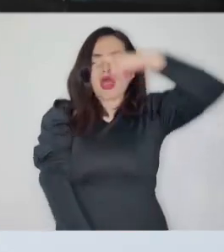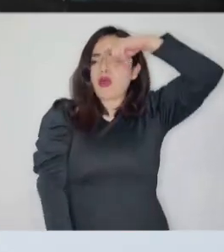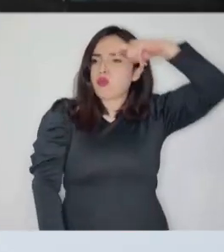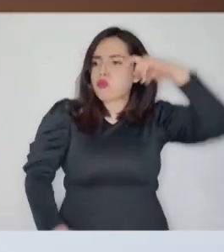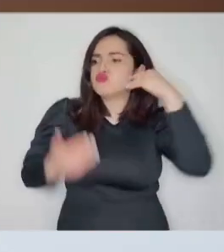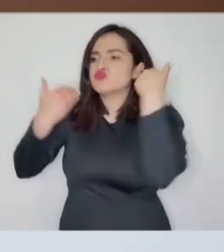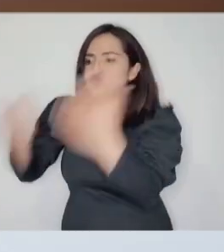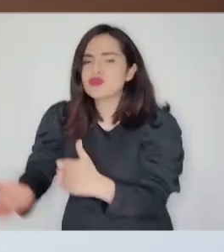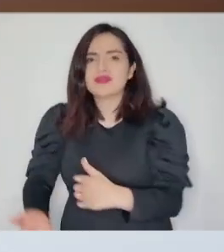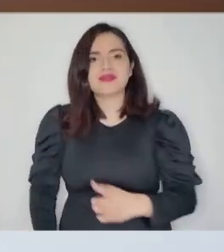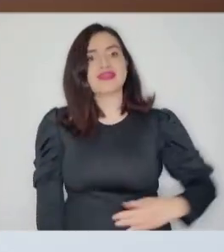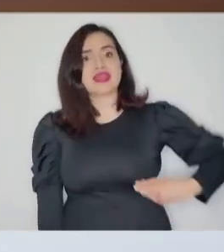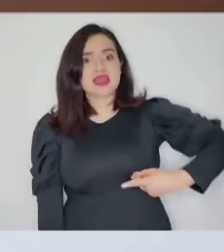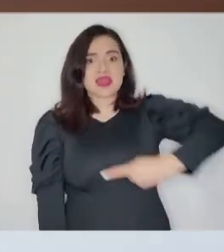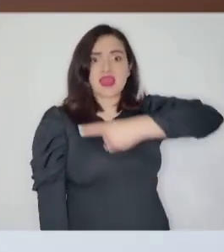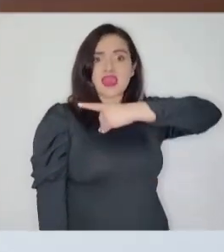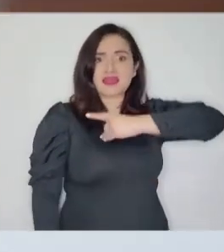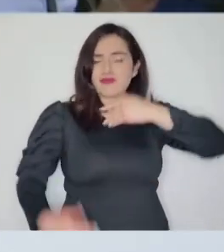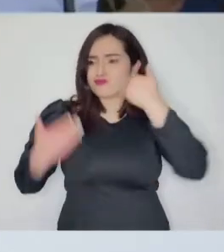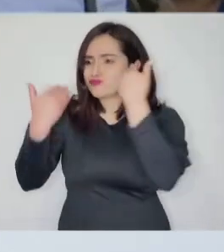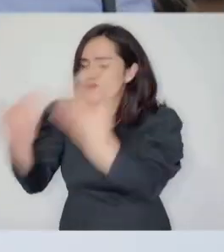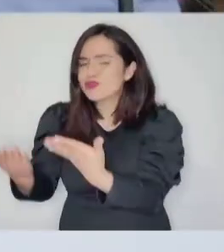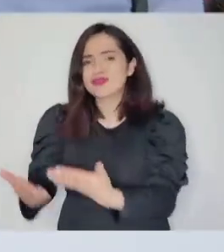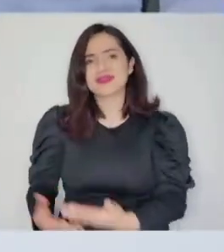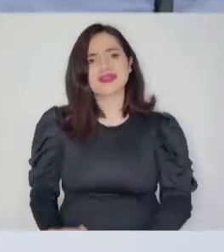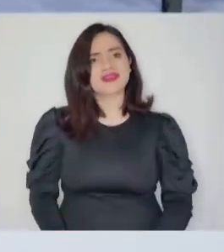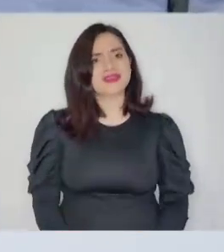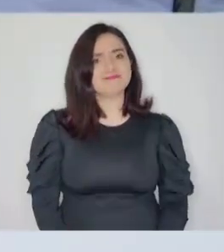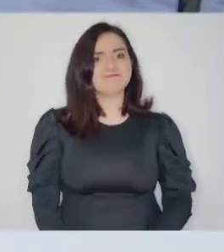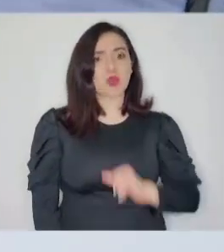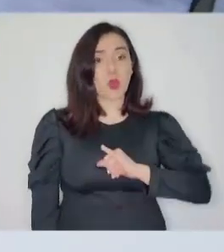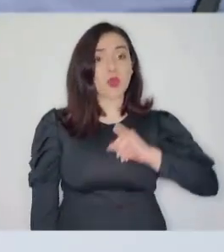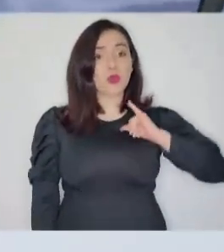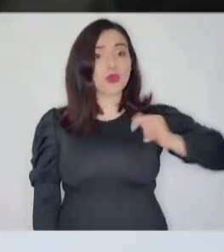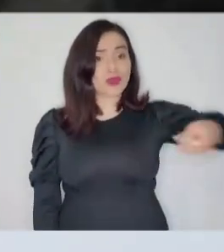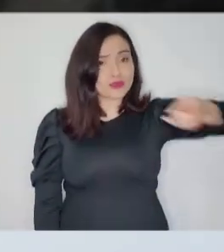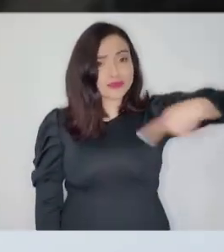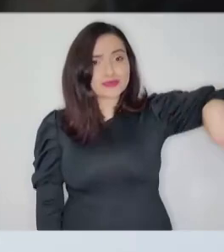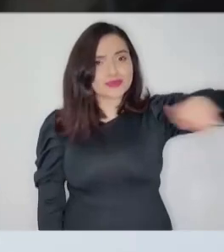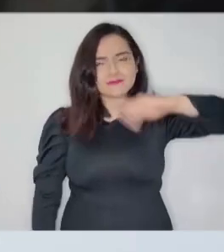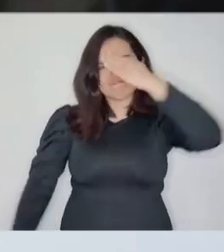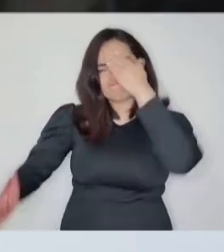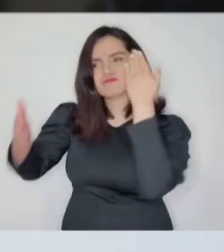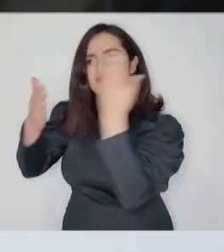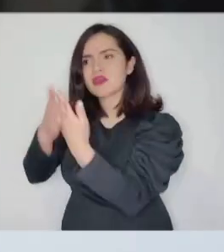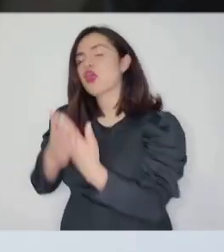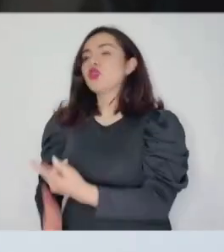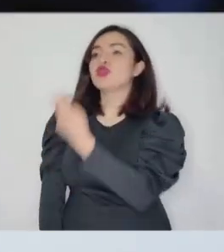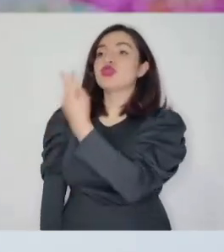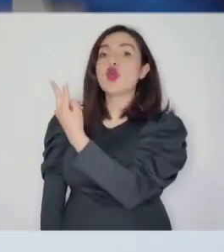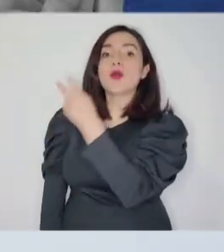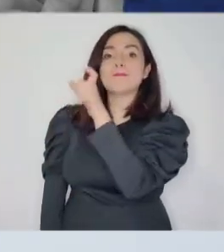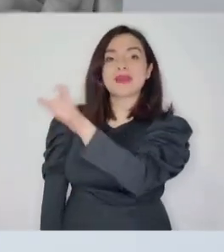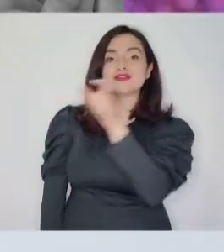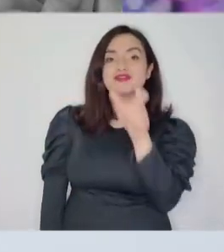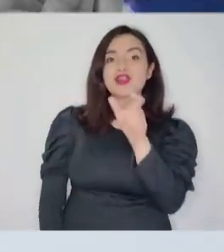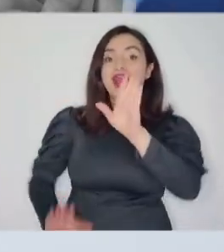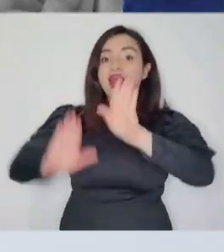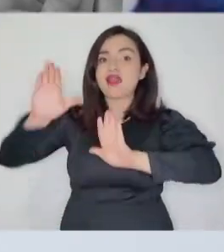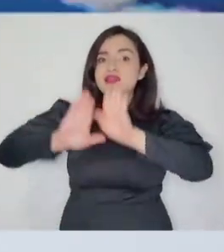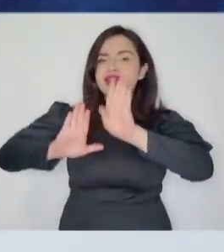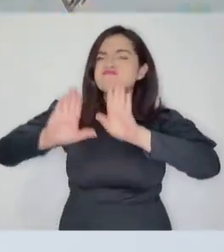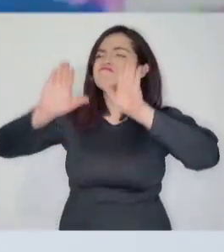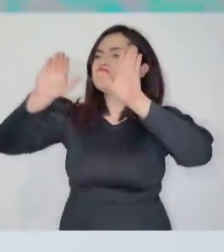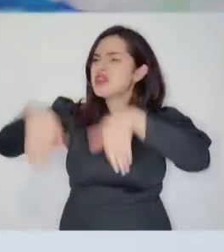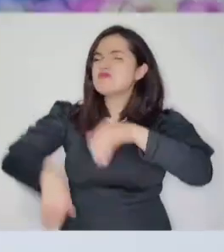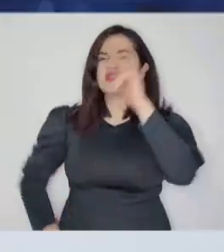sudor, hasta nuestra dignidad. Bendito sea el orgullo con el que enfrentamos al duopolio y a sus candidatos. Son